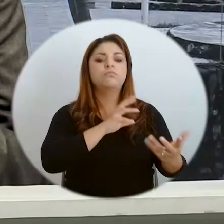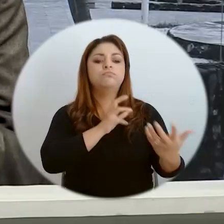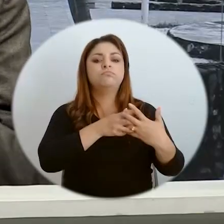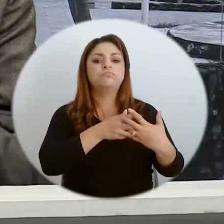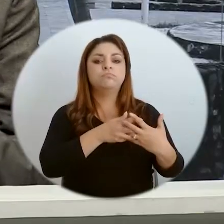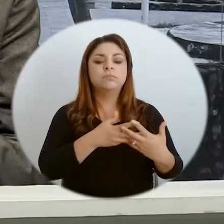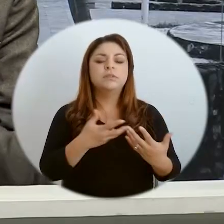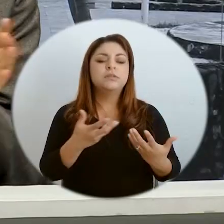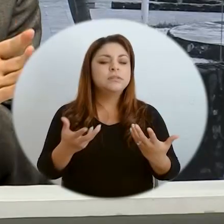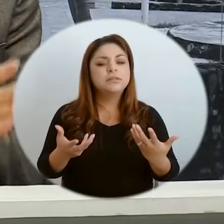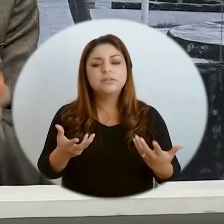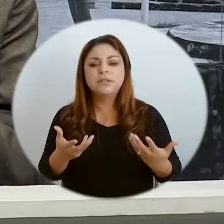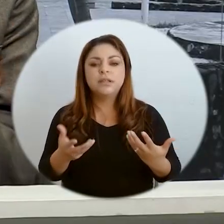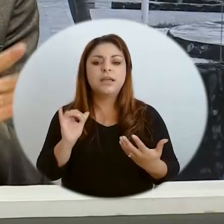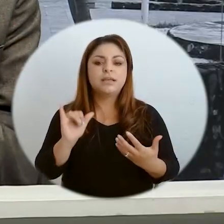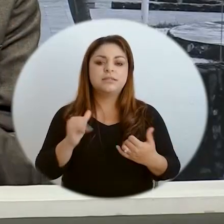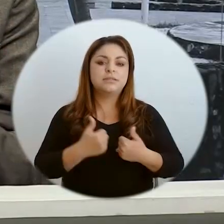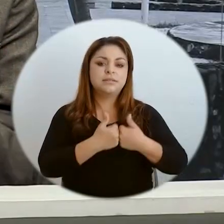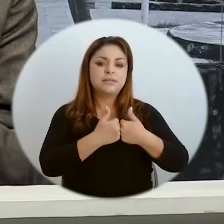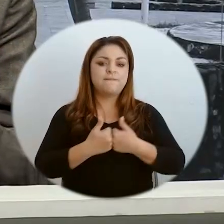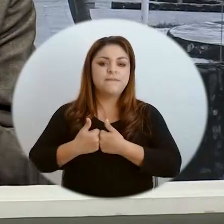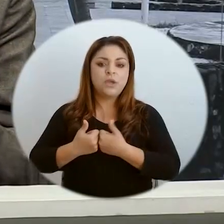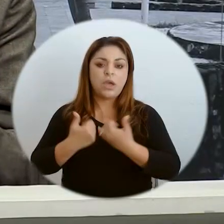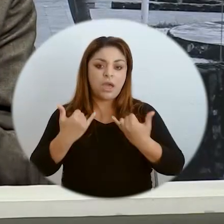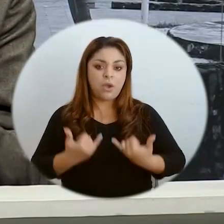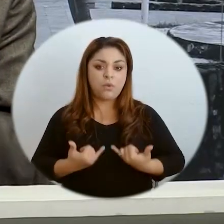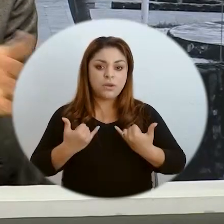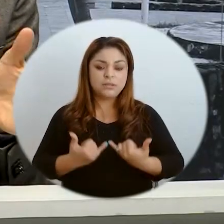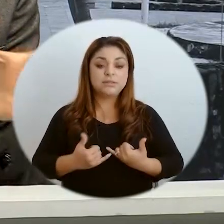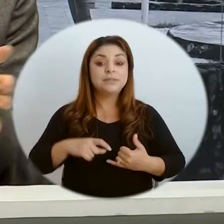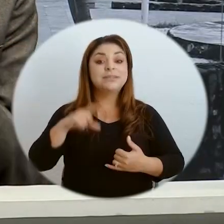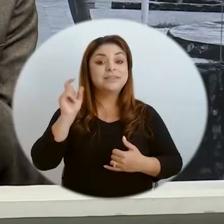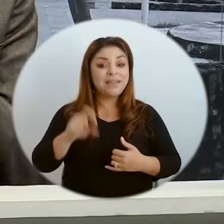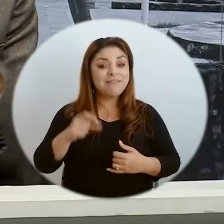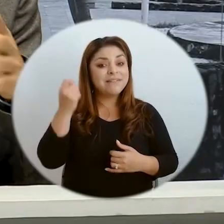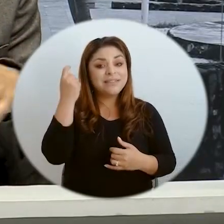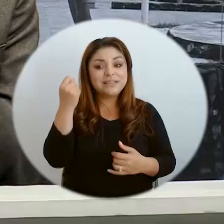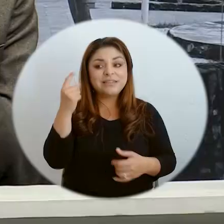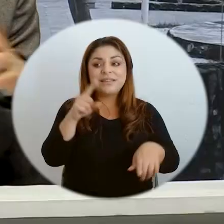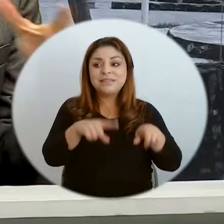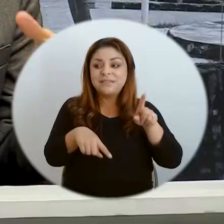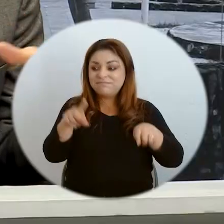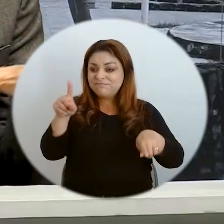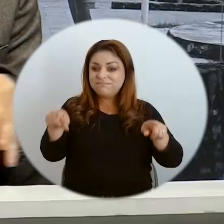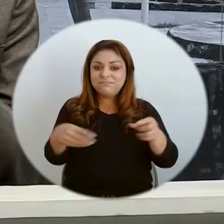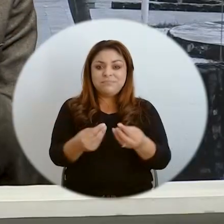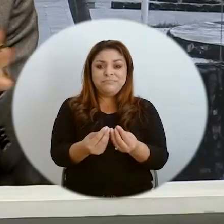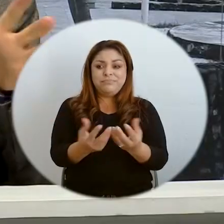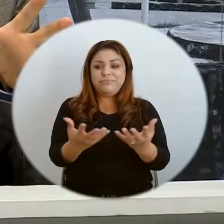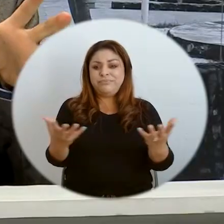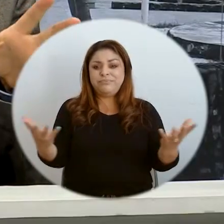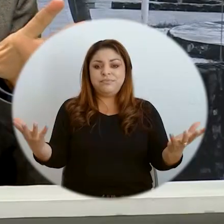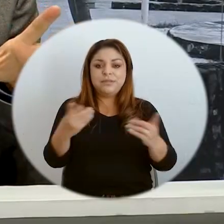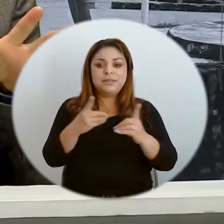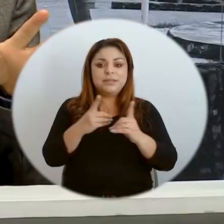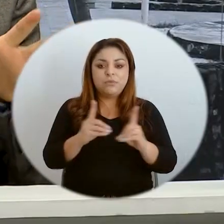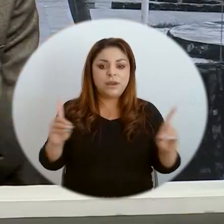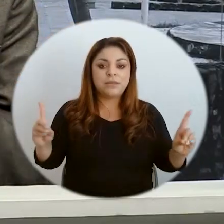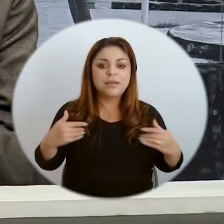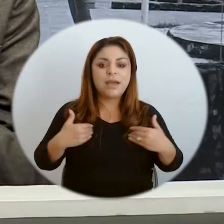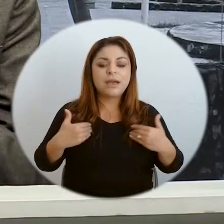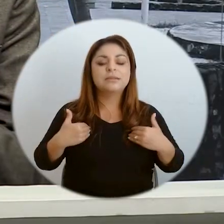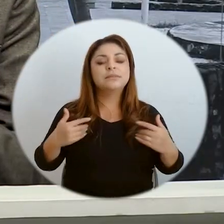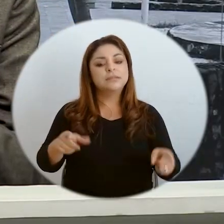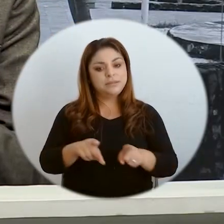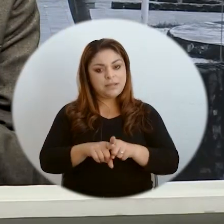nos ajusten a nosotros. Y creo que ese es, digamos, uno de los mayores desafíos que hay hoy, entender que dentro de la diversidad y la